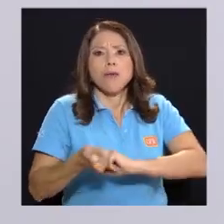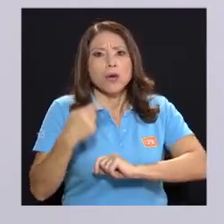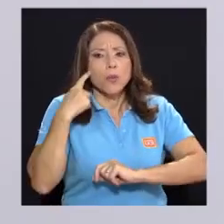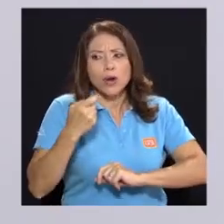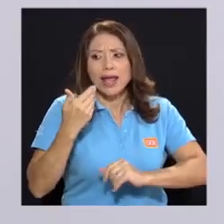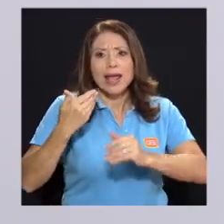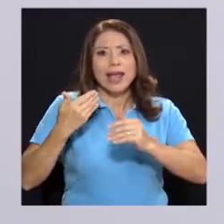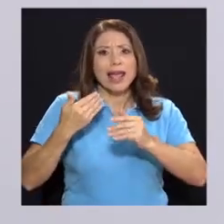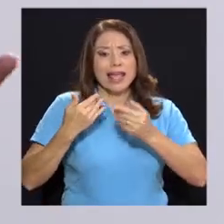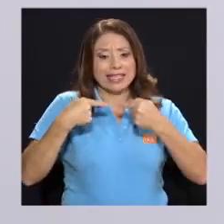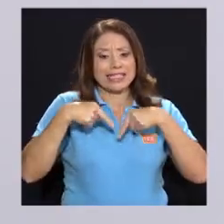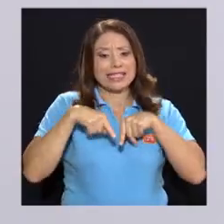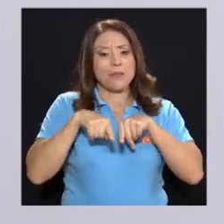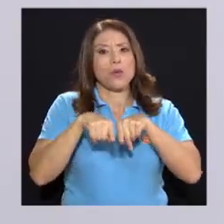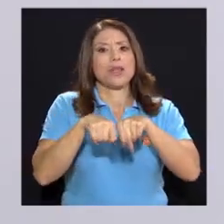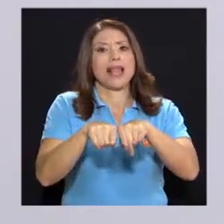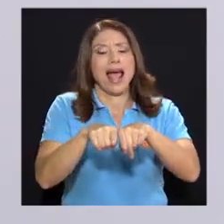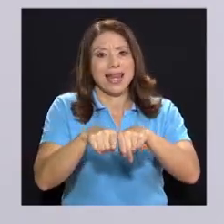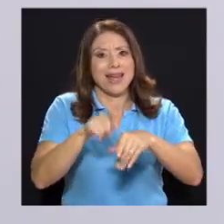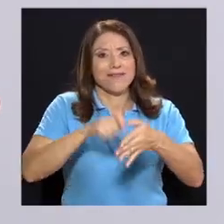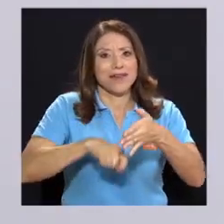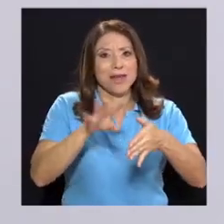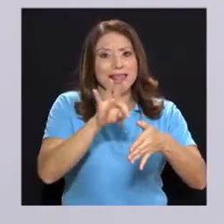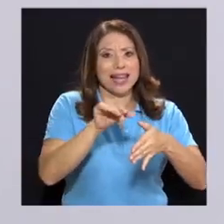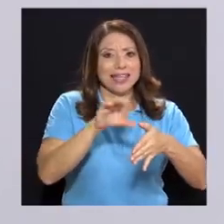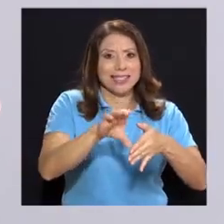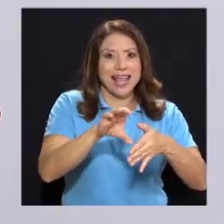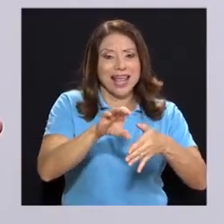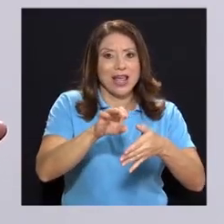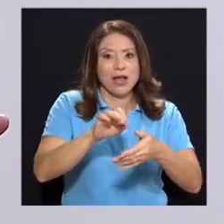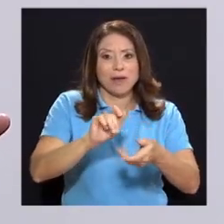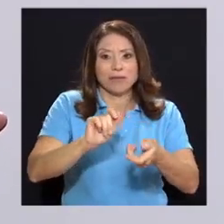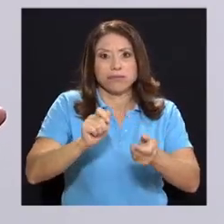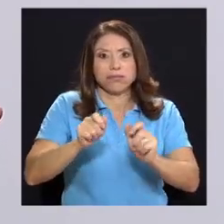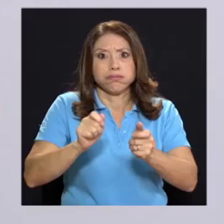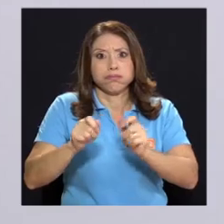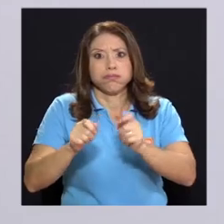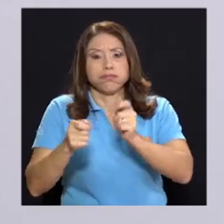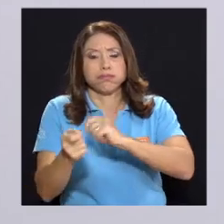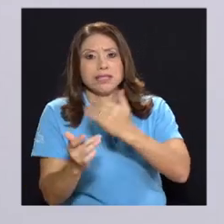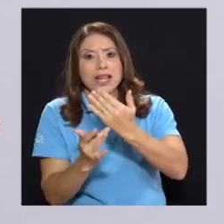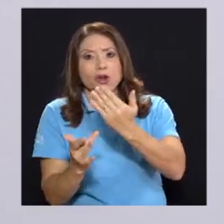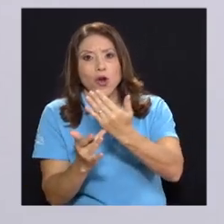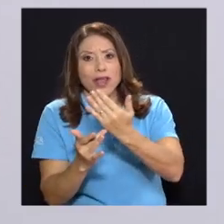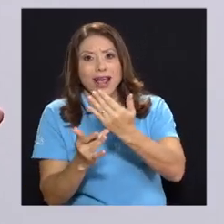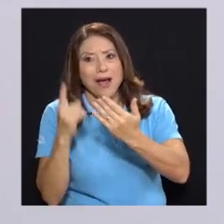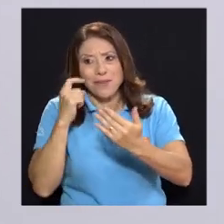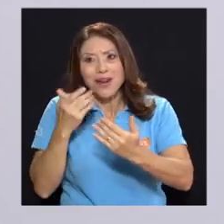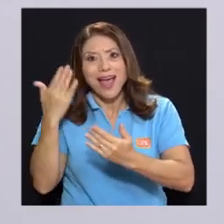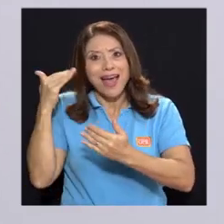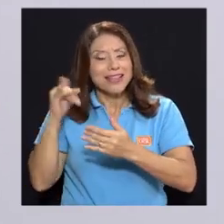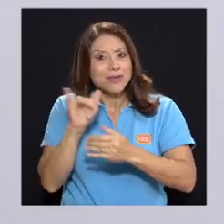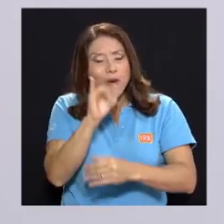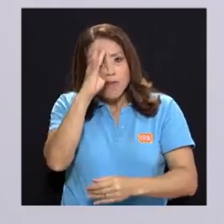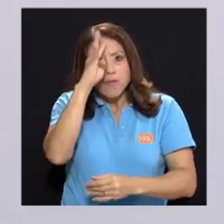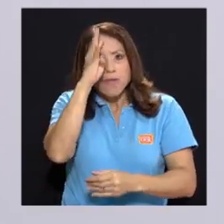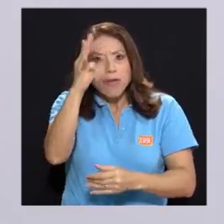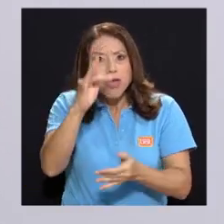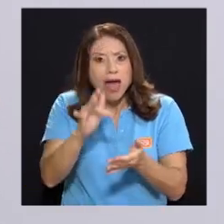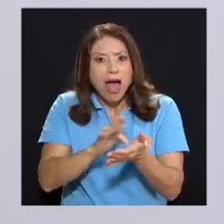simultánea a la final tales ya que no tenía nada que ver que fue la invención del iphone y de todos los dispositivos inteligentes